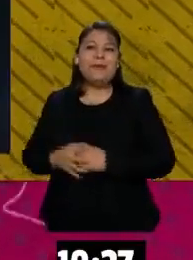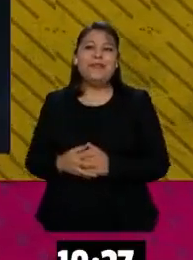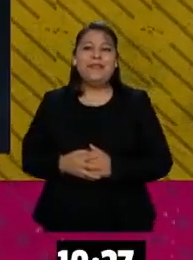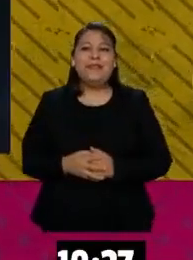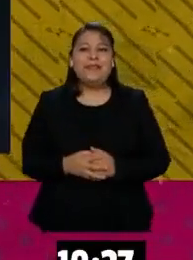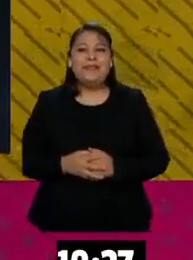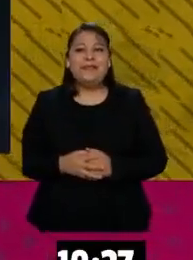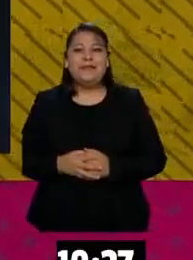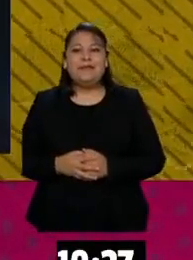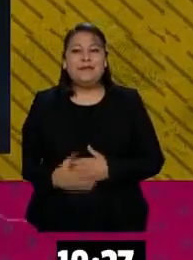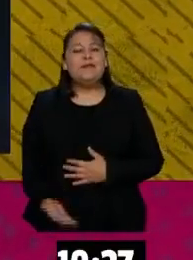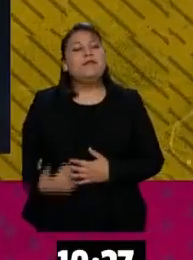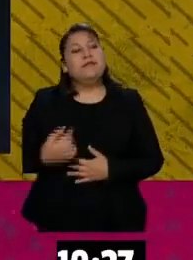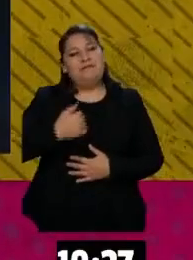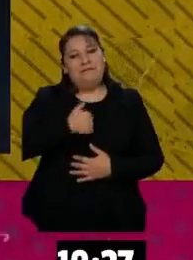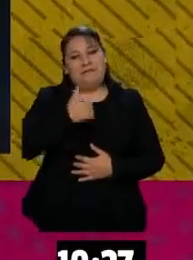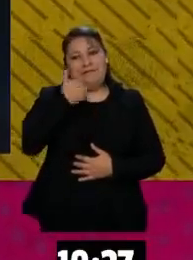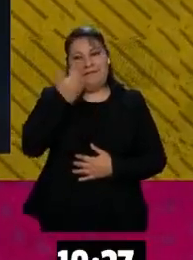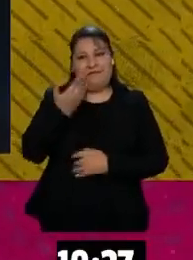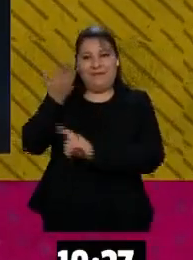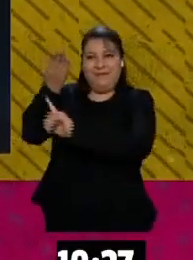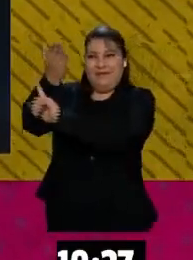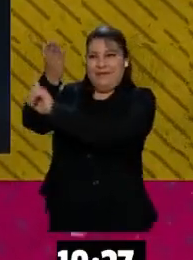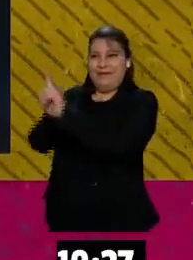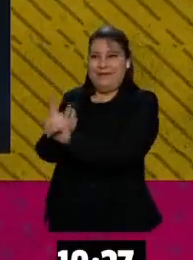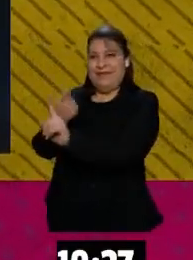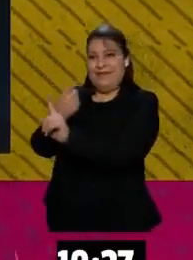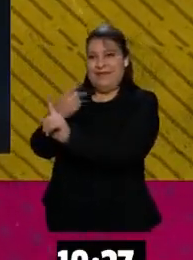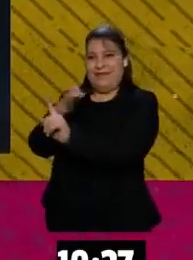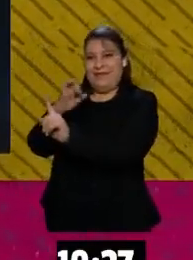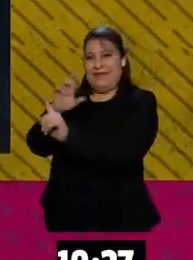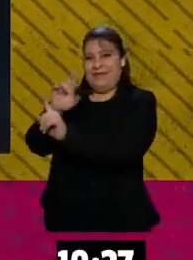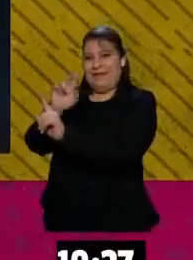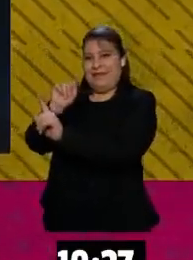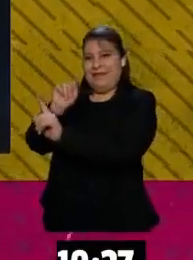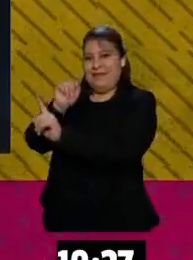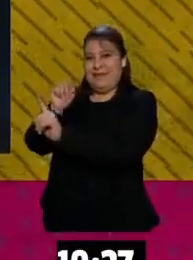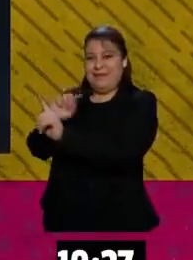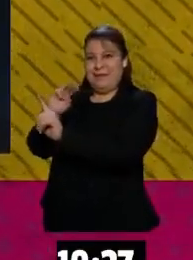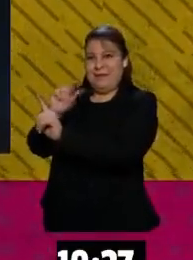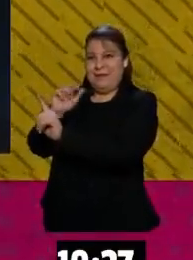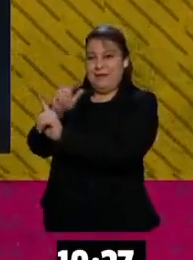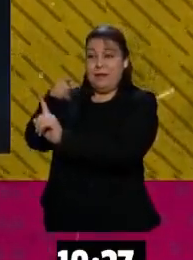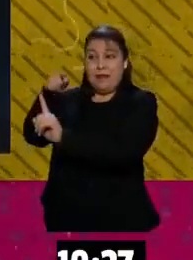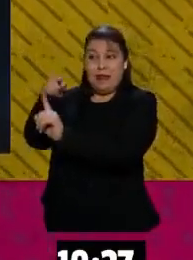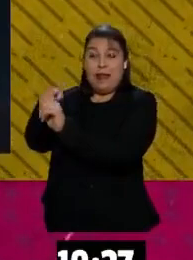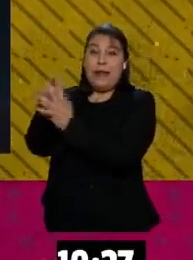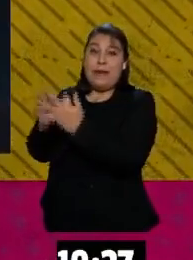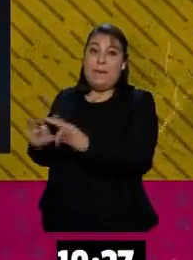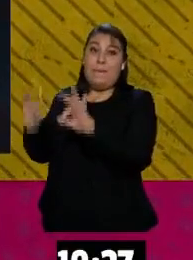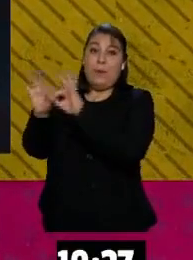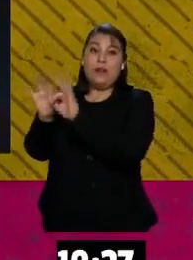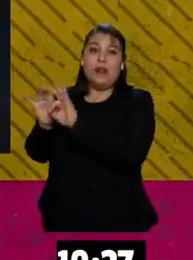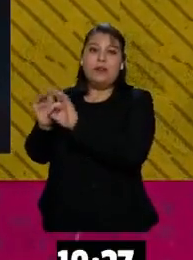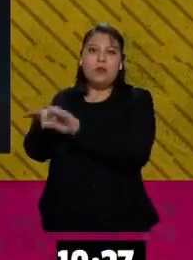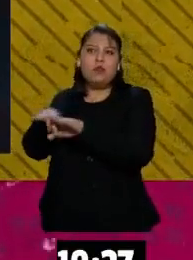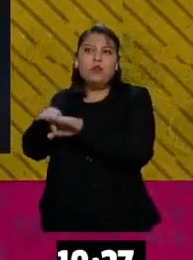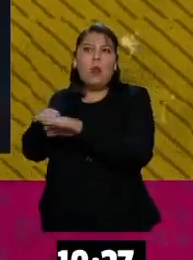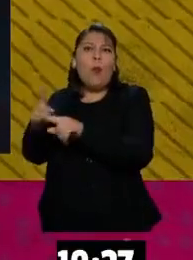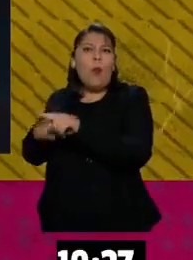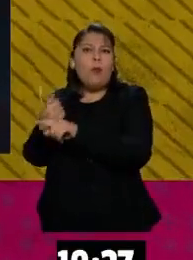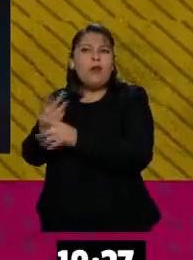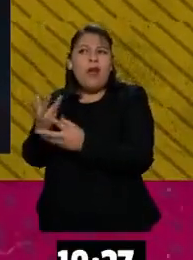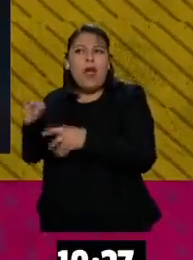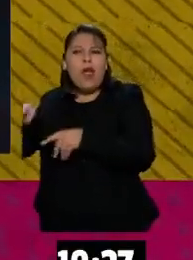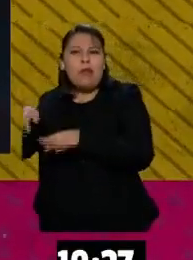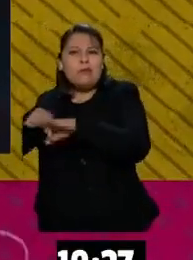una biografía del fiscal imperial, de Gertz Manero, porque creo que es el hombre más importante dentro del gobierno del presidente López Obrador, el que más